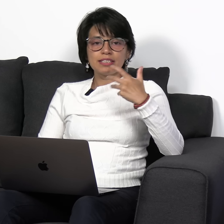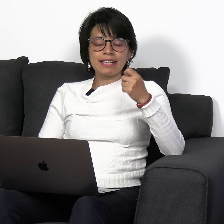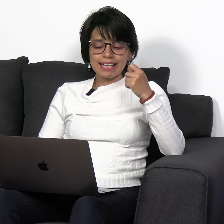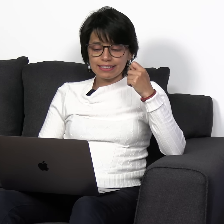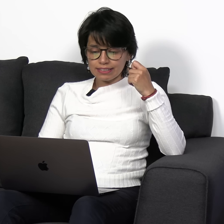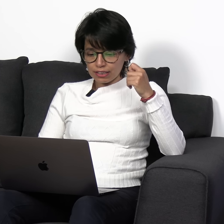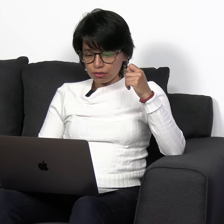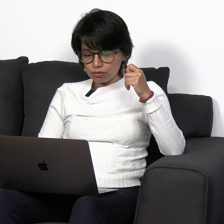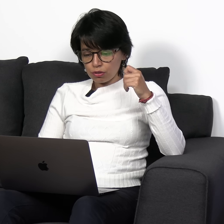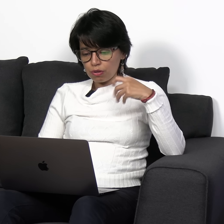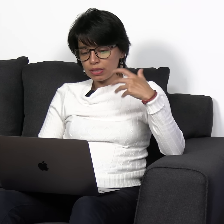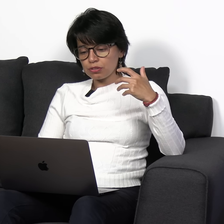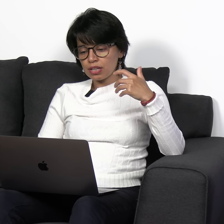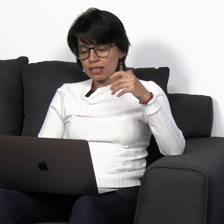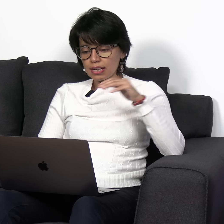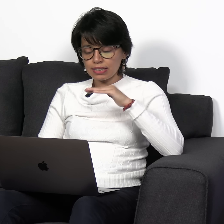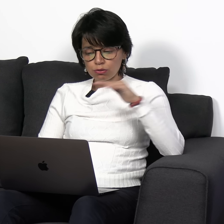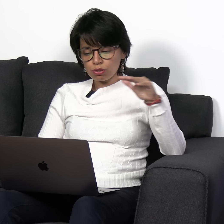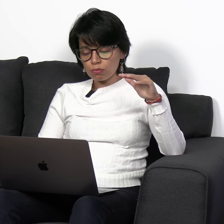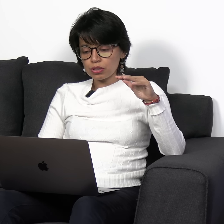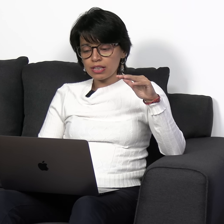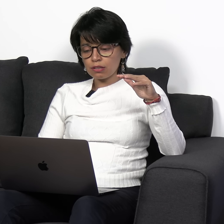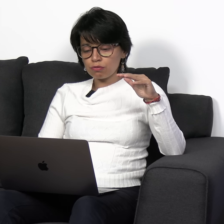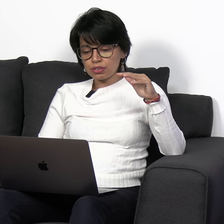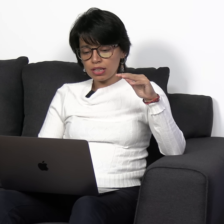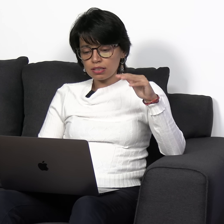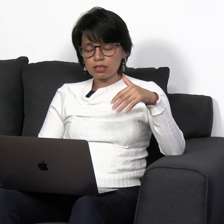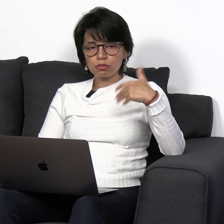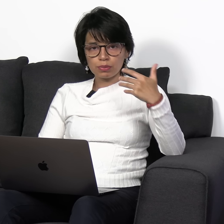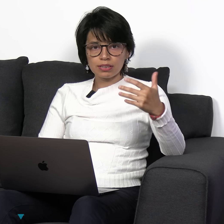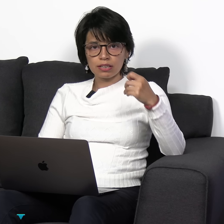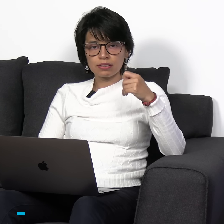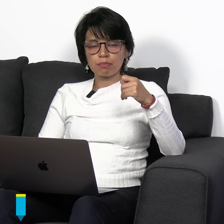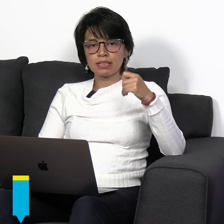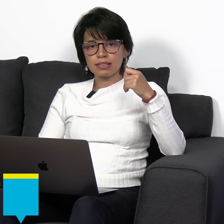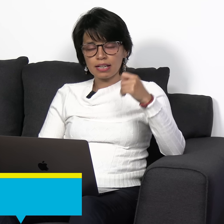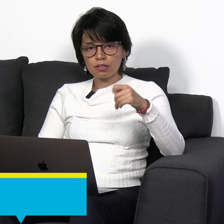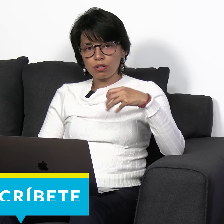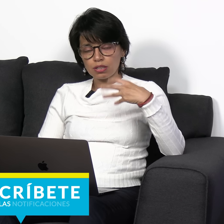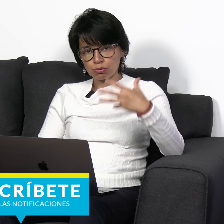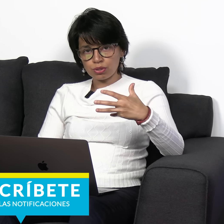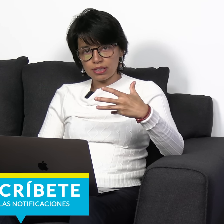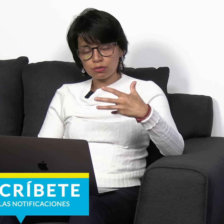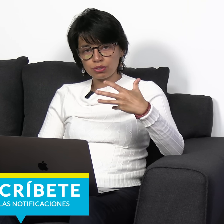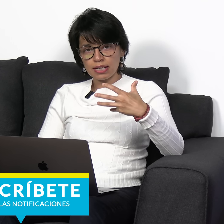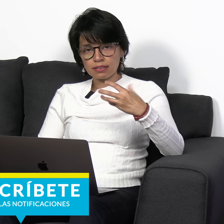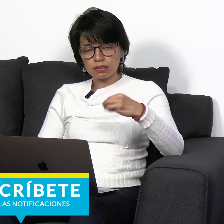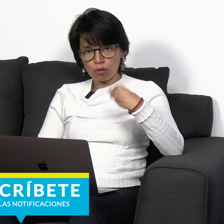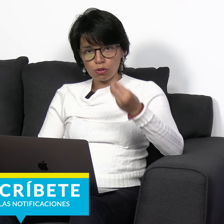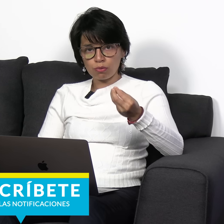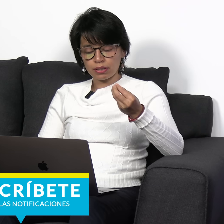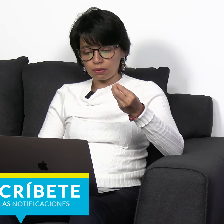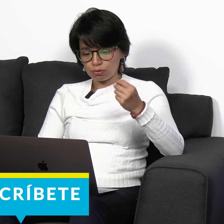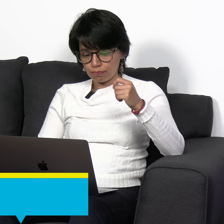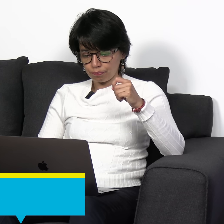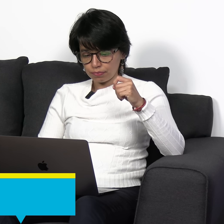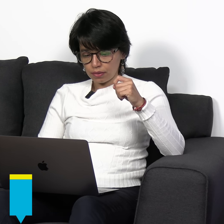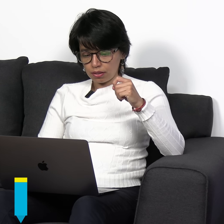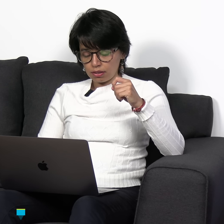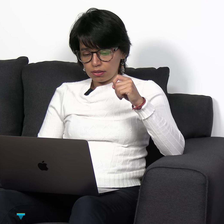La visita a este centro no fue mencionada en ningún comunicado oficial ni en los mensajes del mandatario en sus redes sociales como